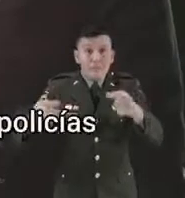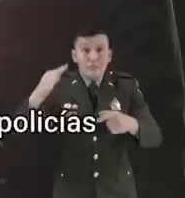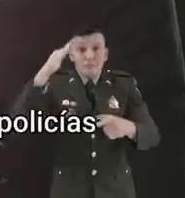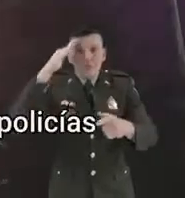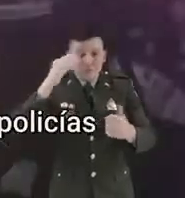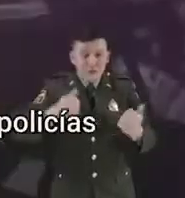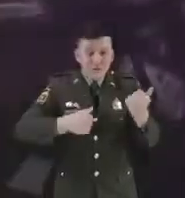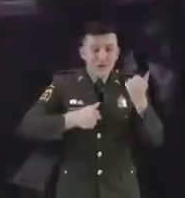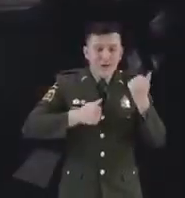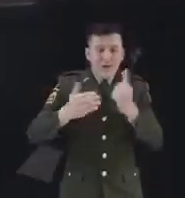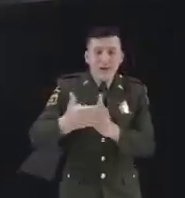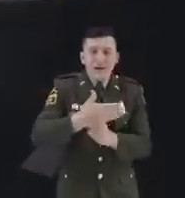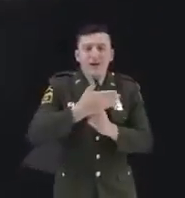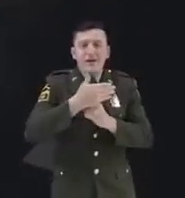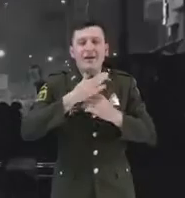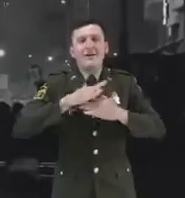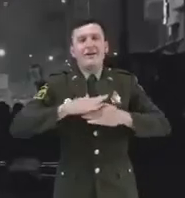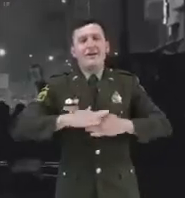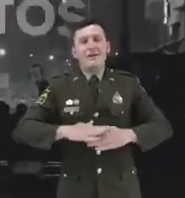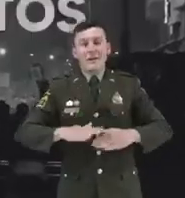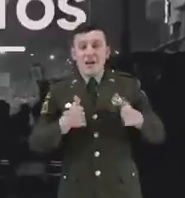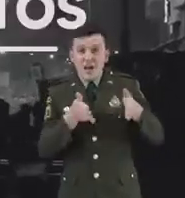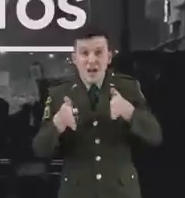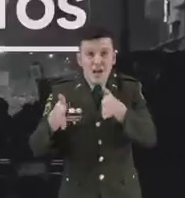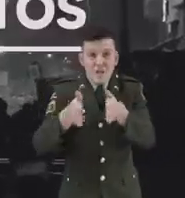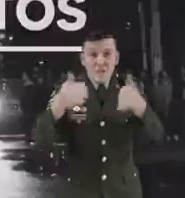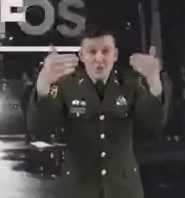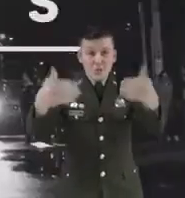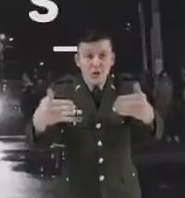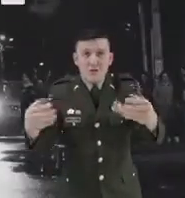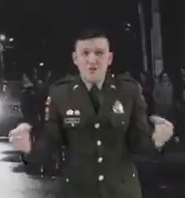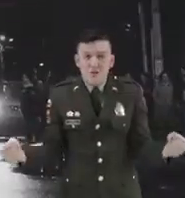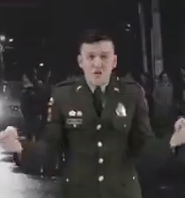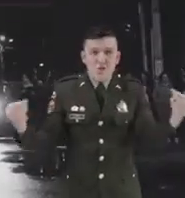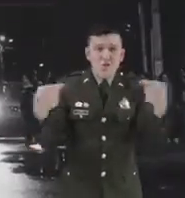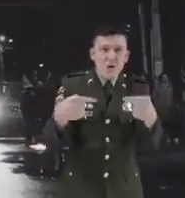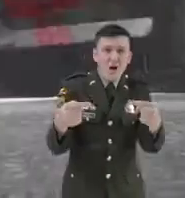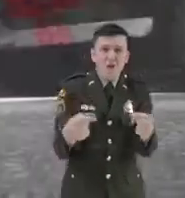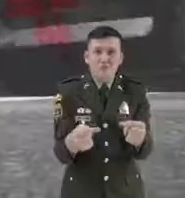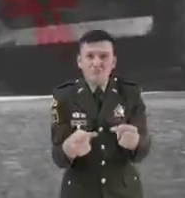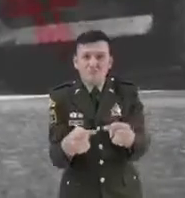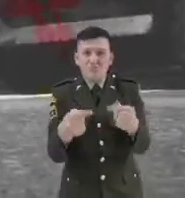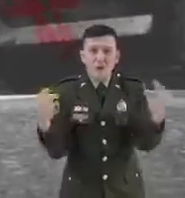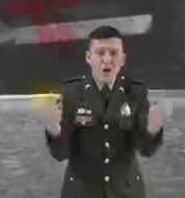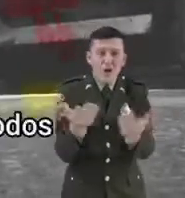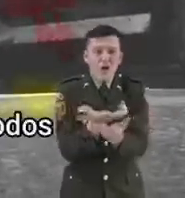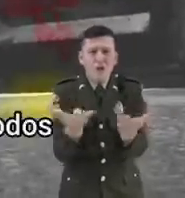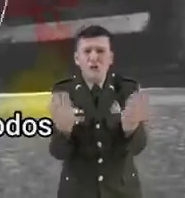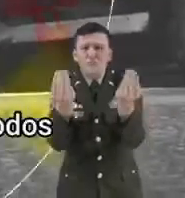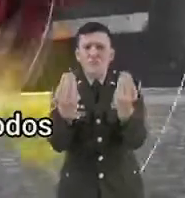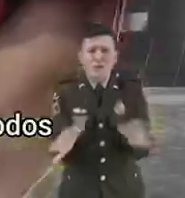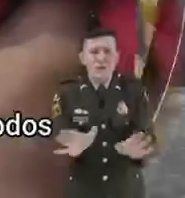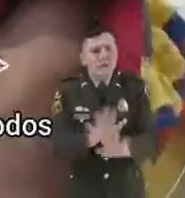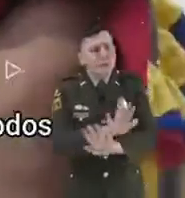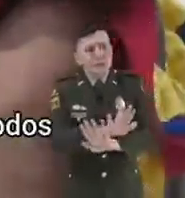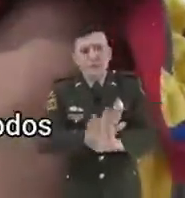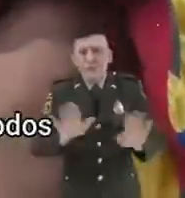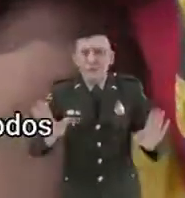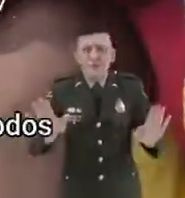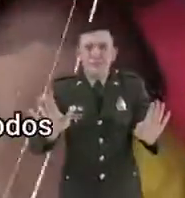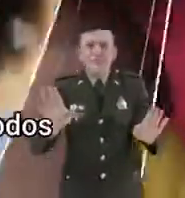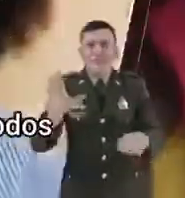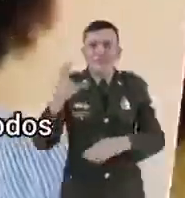para protegernos. No más bloqueos, no más enfrentamientos, no más agresiones, no más pérdidas, porque a Colombia